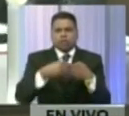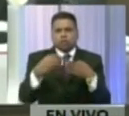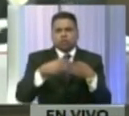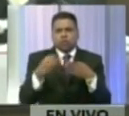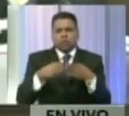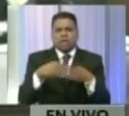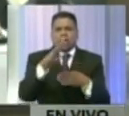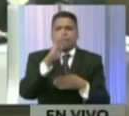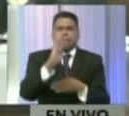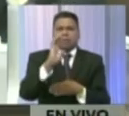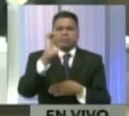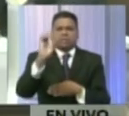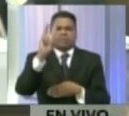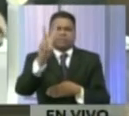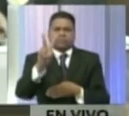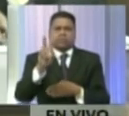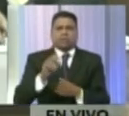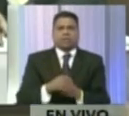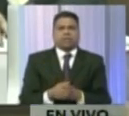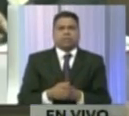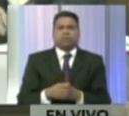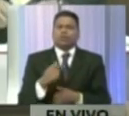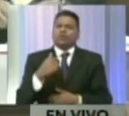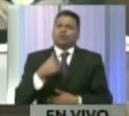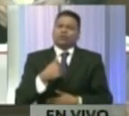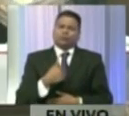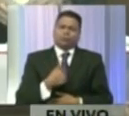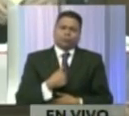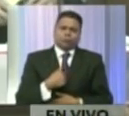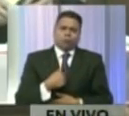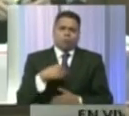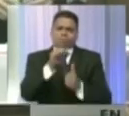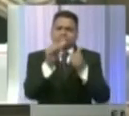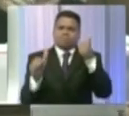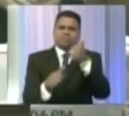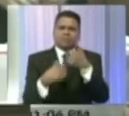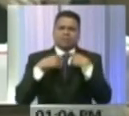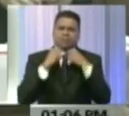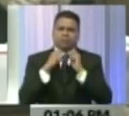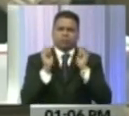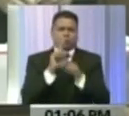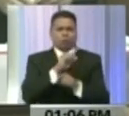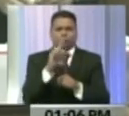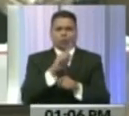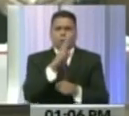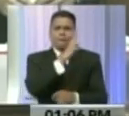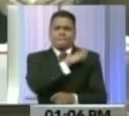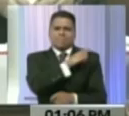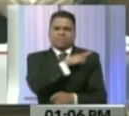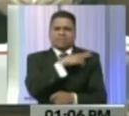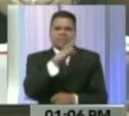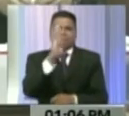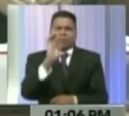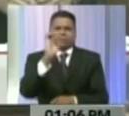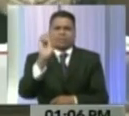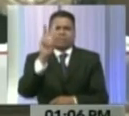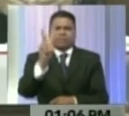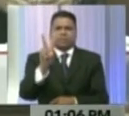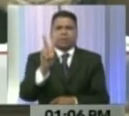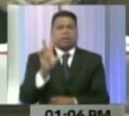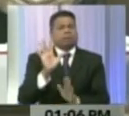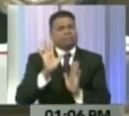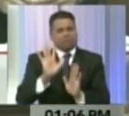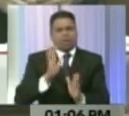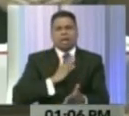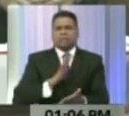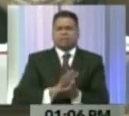vicepresidente ejecutivo de la República, no el presidente del Banco Central. Nelson Merente se lo puede responder. Hay preguntas que son para el Banco